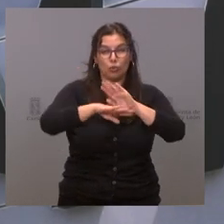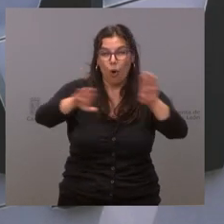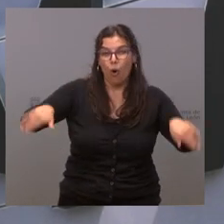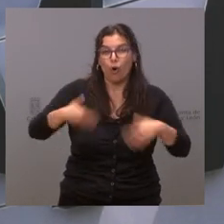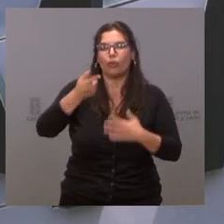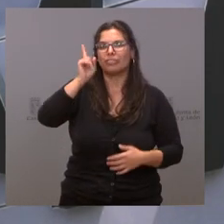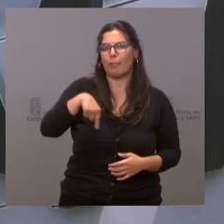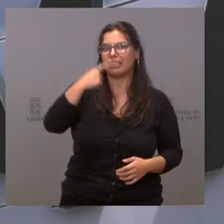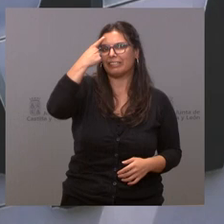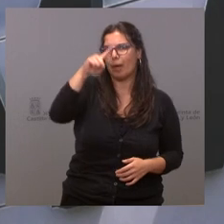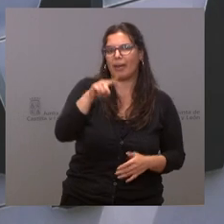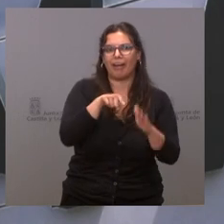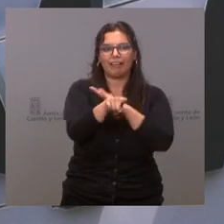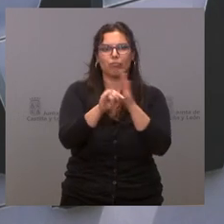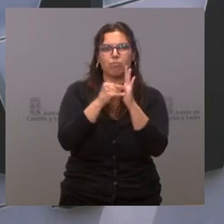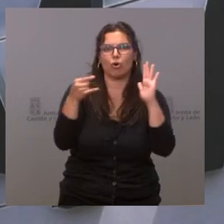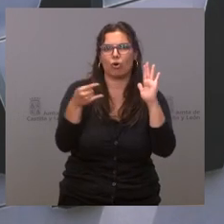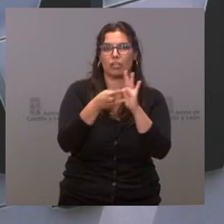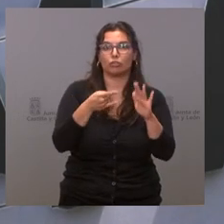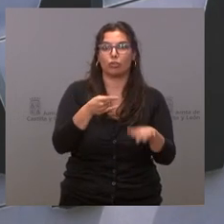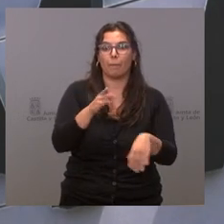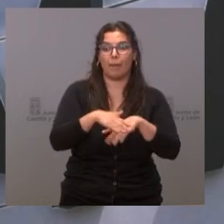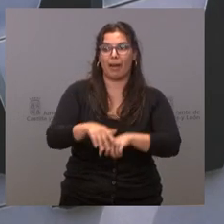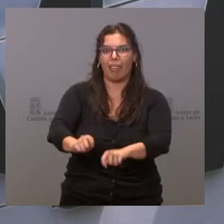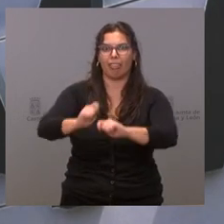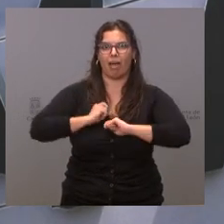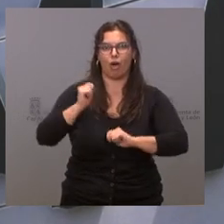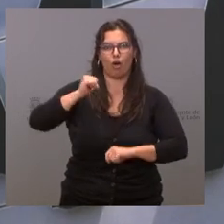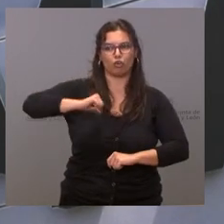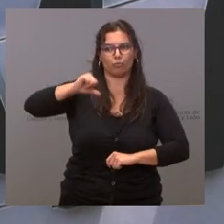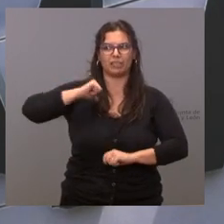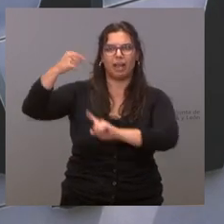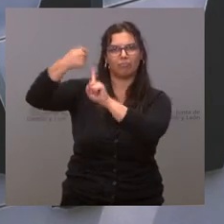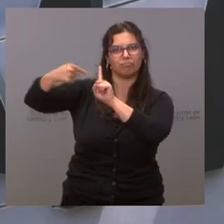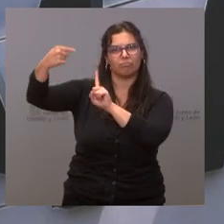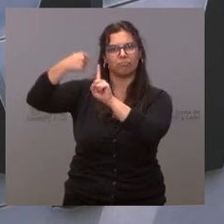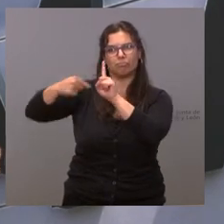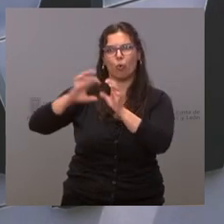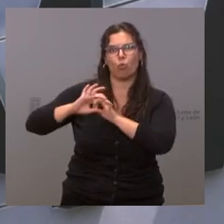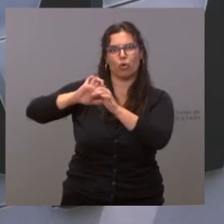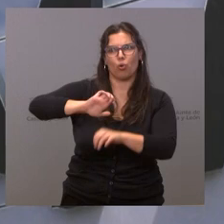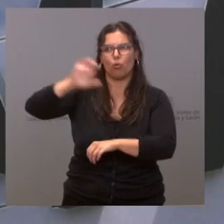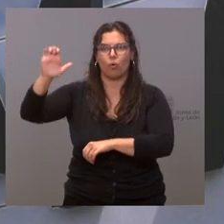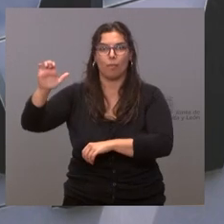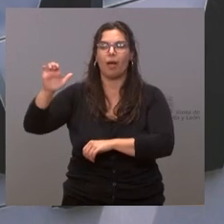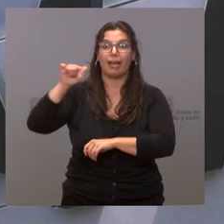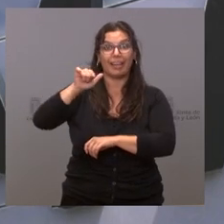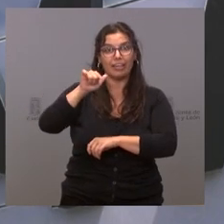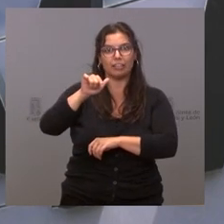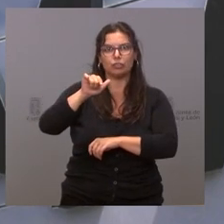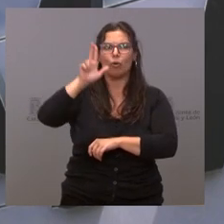gestionar proyectos que posicionen al hospital dentro de la unión europea es algo especialmente